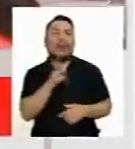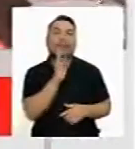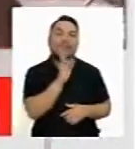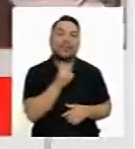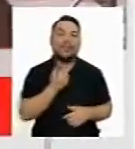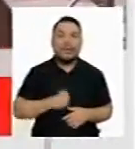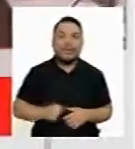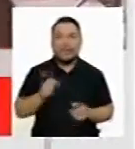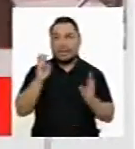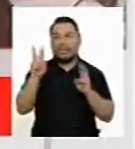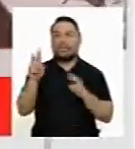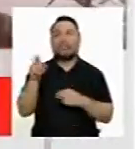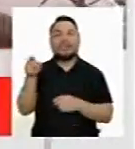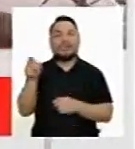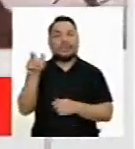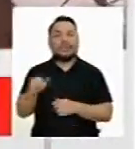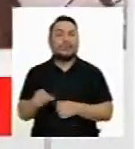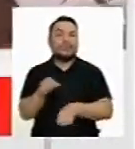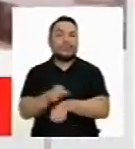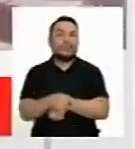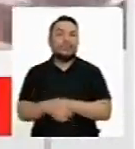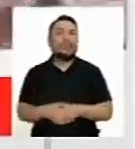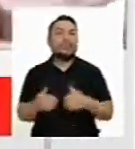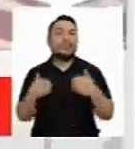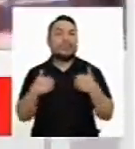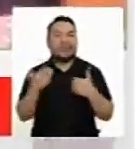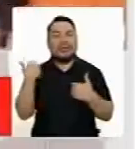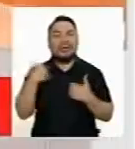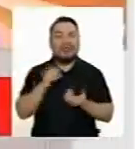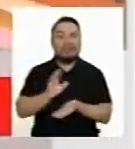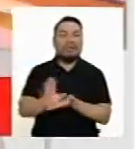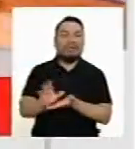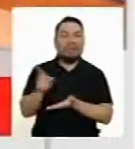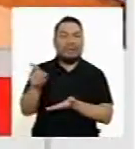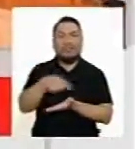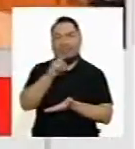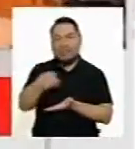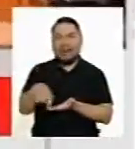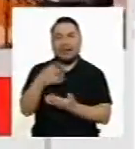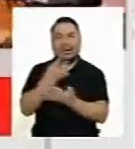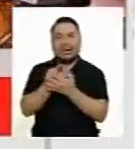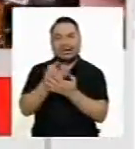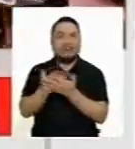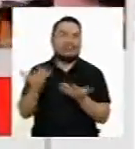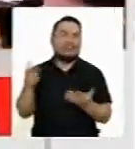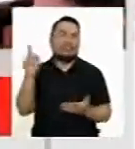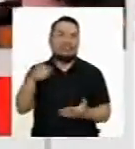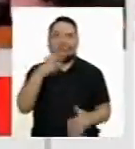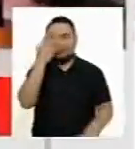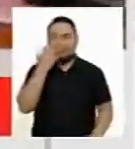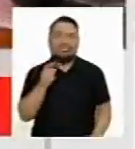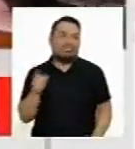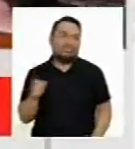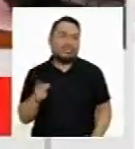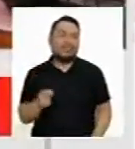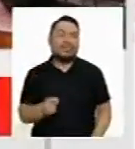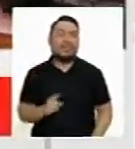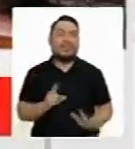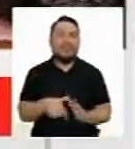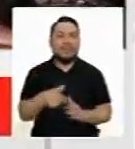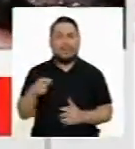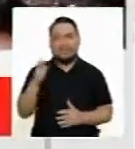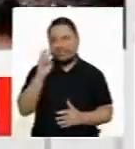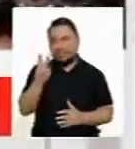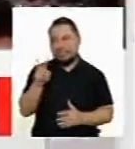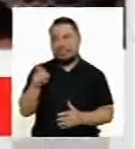unos hijos, que en algún momento pues tenían un rechazo, por supuesto, ¿no? Porque ha sido, nadie está orgulloso de ir a la cárcel, pero que